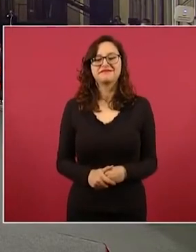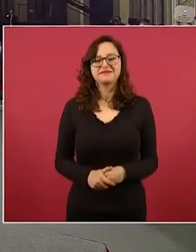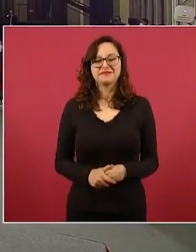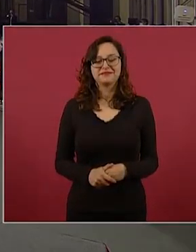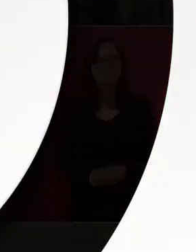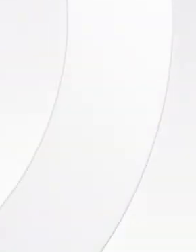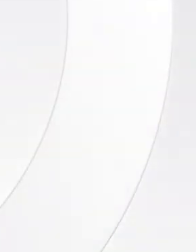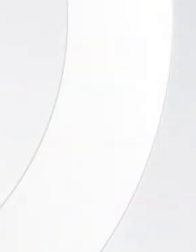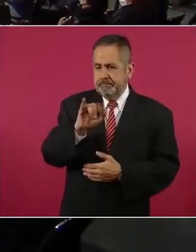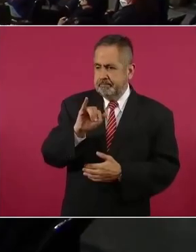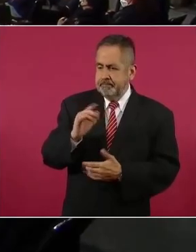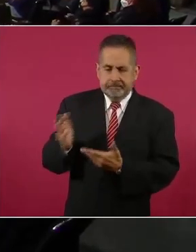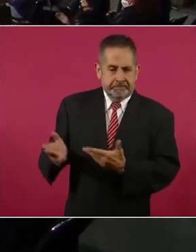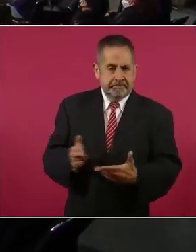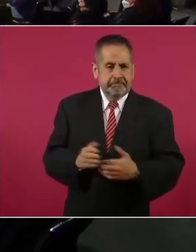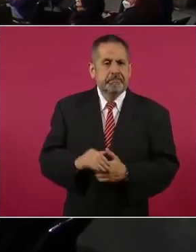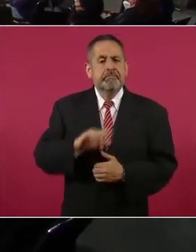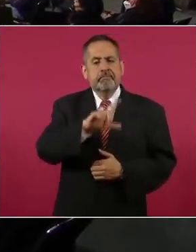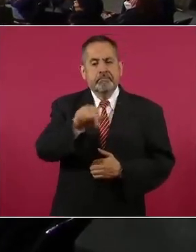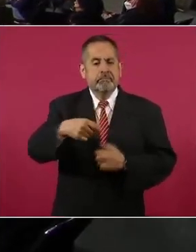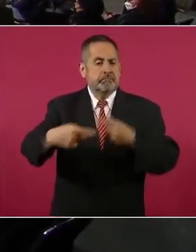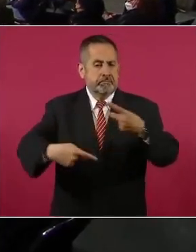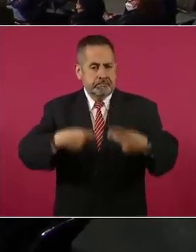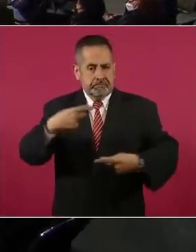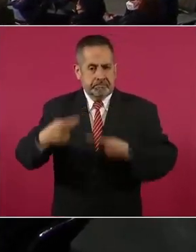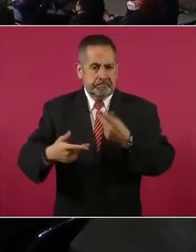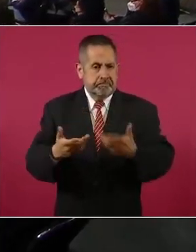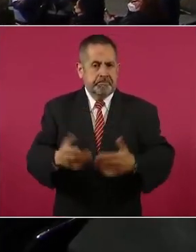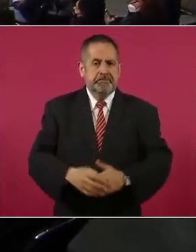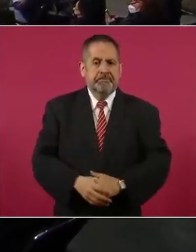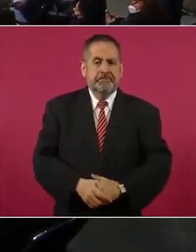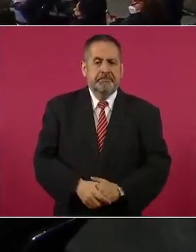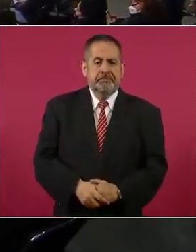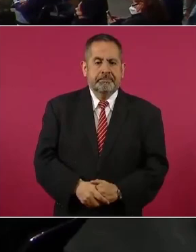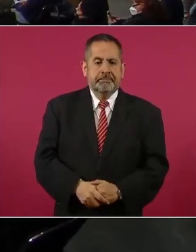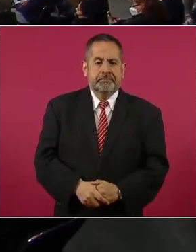presidente? Luego preguntas.